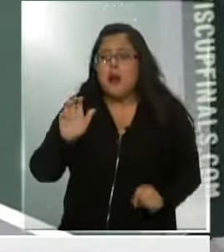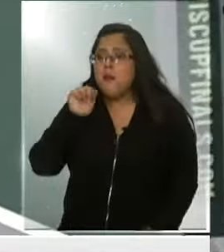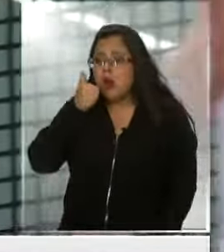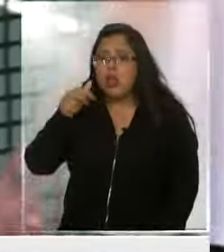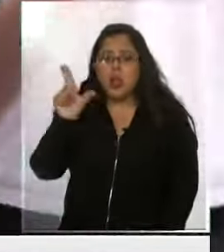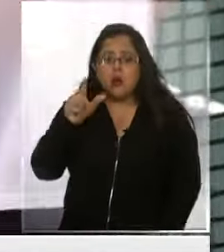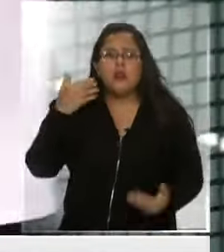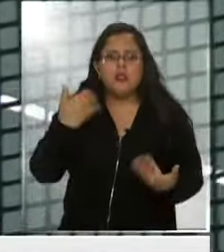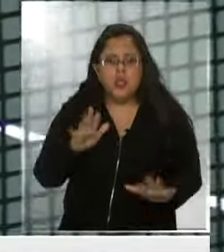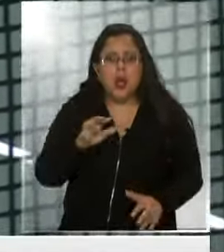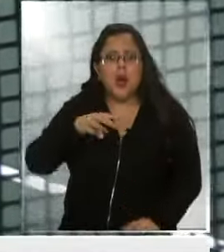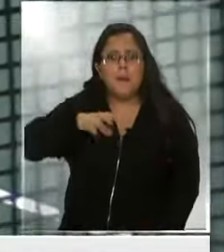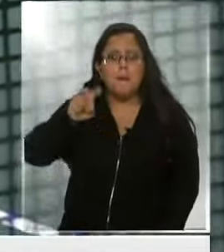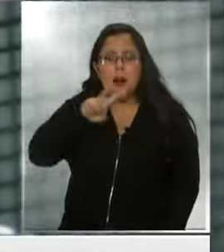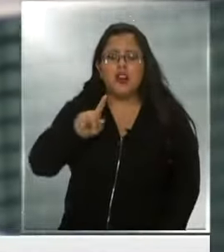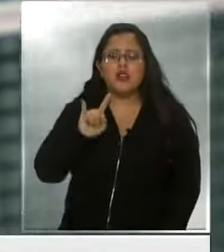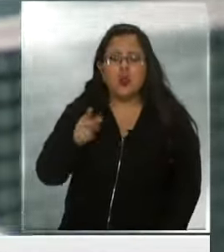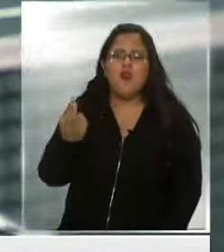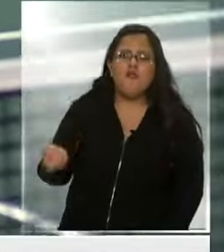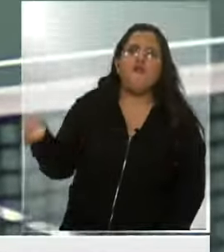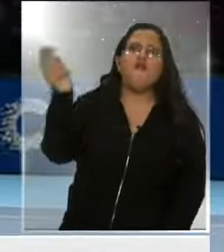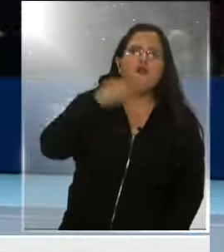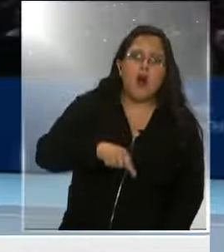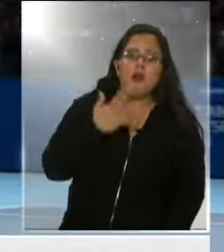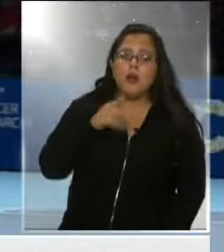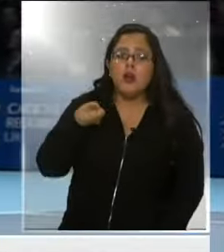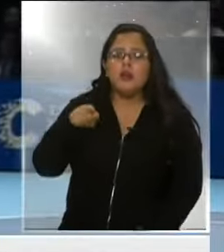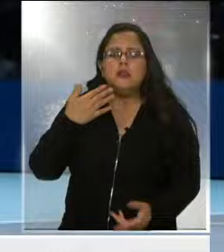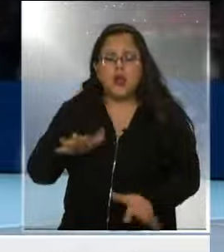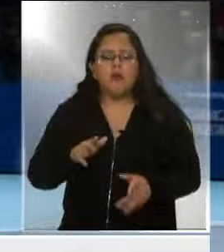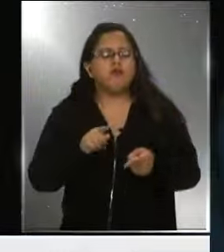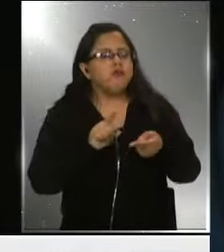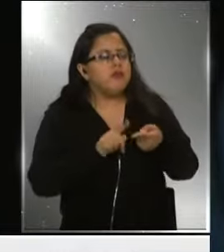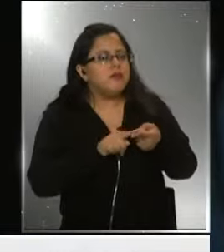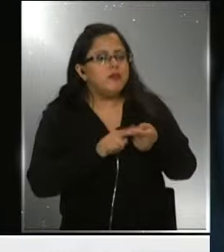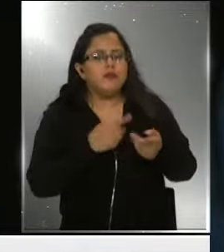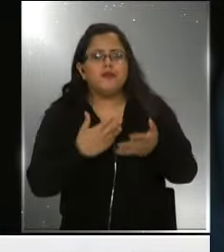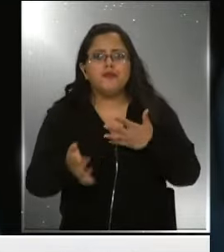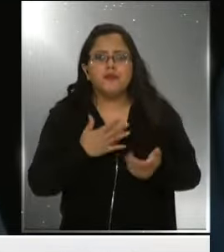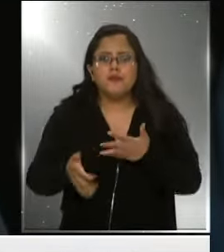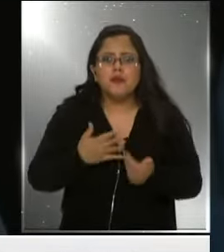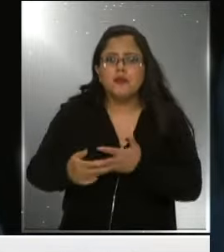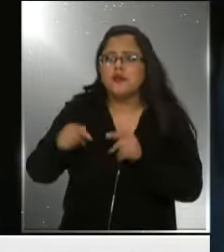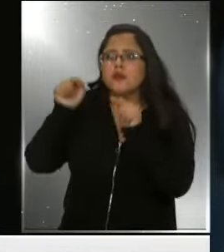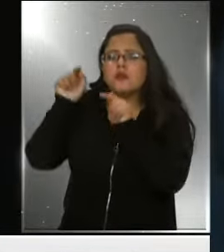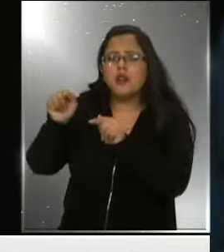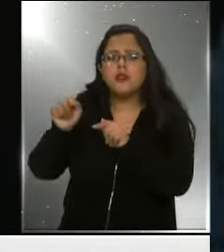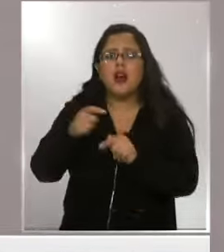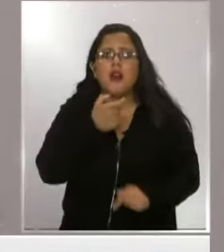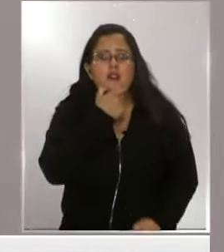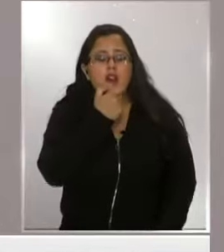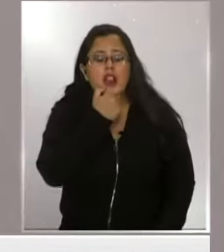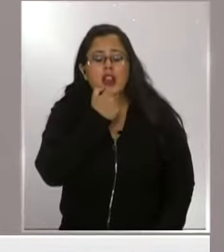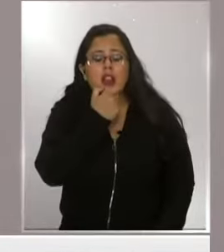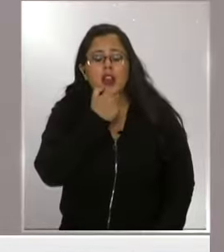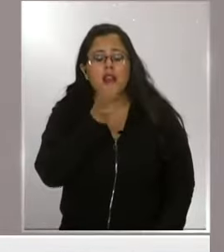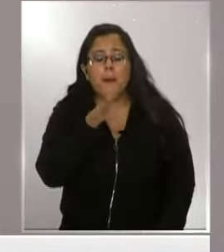capitán retoma su puesto en el equipo chileno luego de estar en la final de Londres con su pupilo Dominic Thiem. Massú tomará la